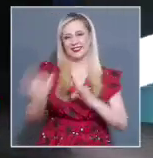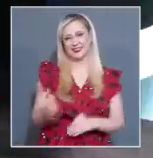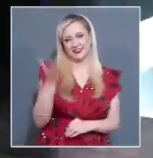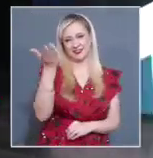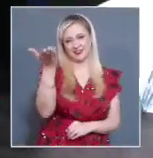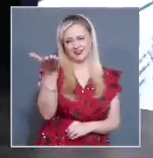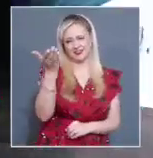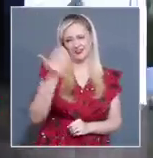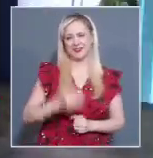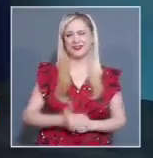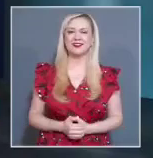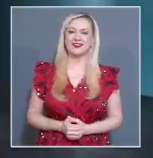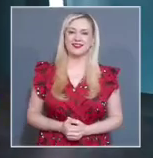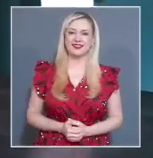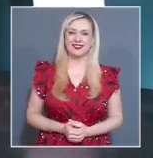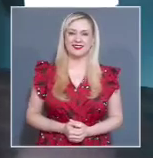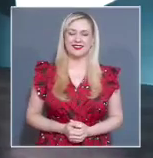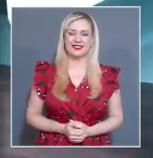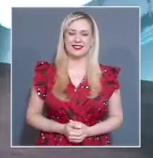No se vayan.